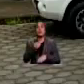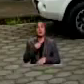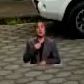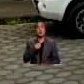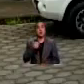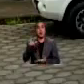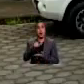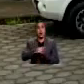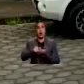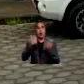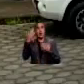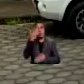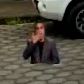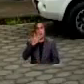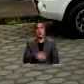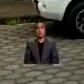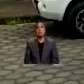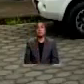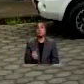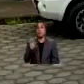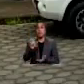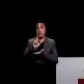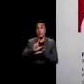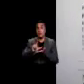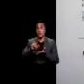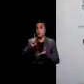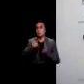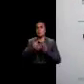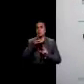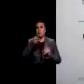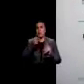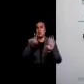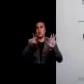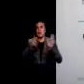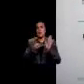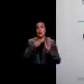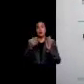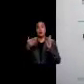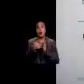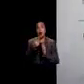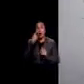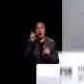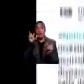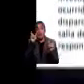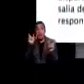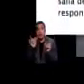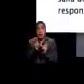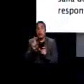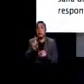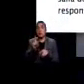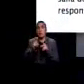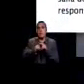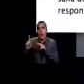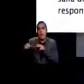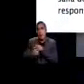Lorenzo. Estaba en su vehículo. Los sicarios dispararon 7 veces contra el funcionario que logró